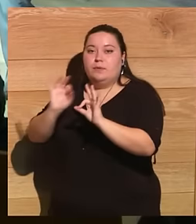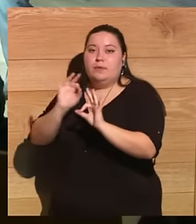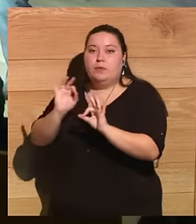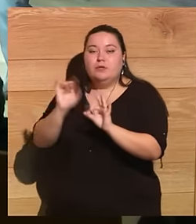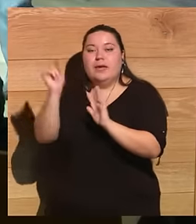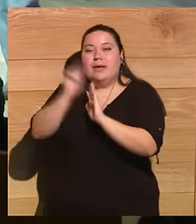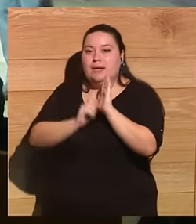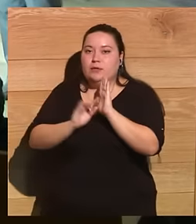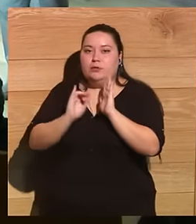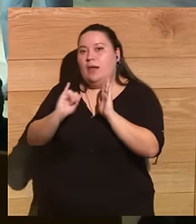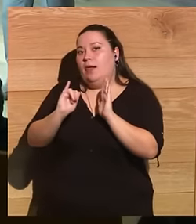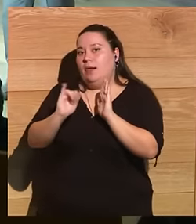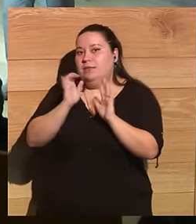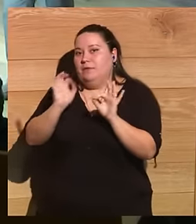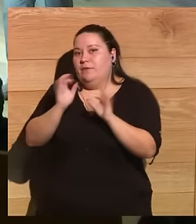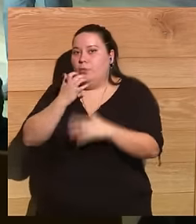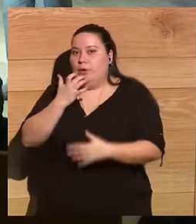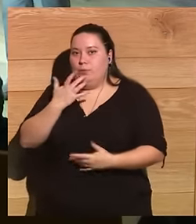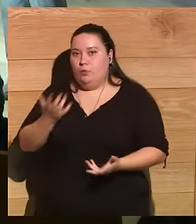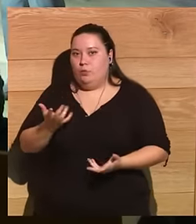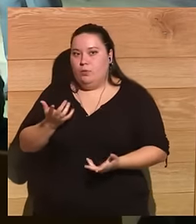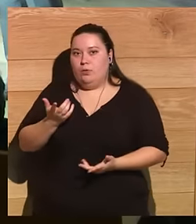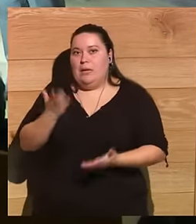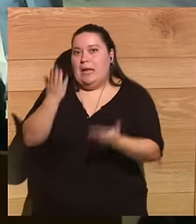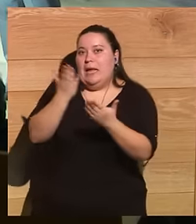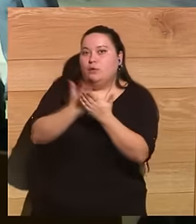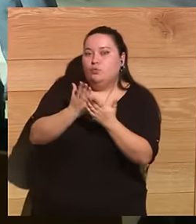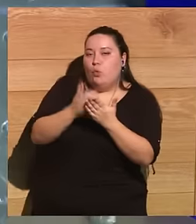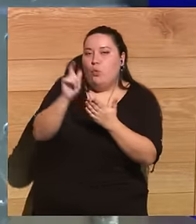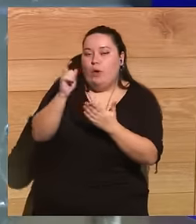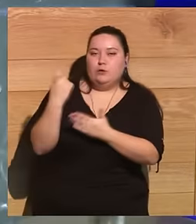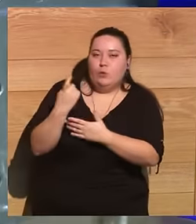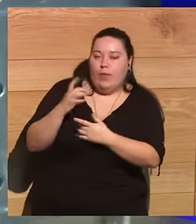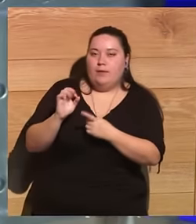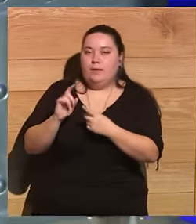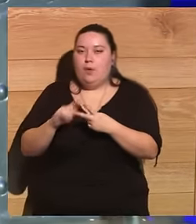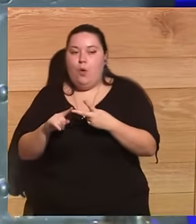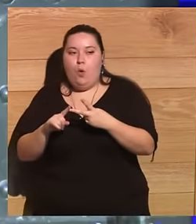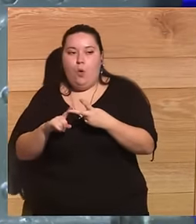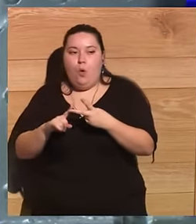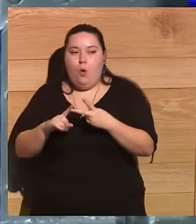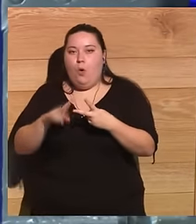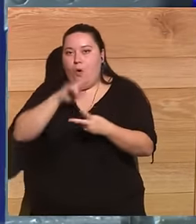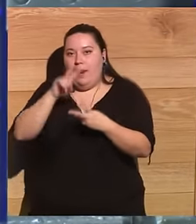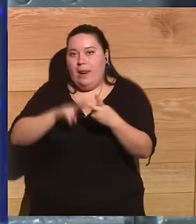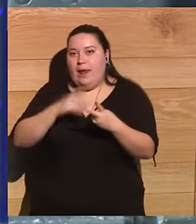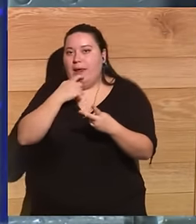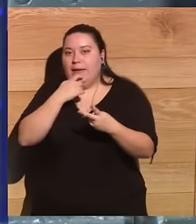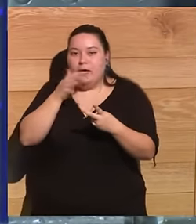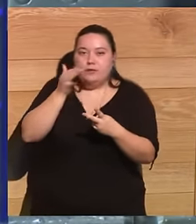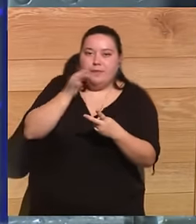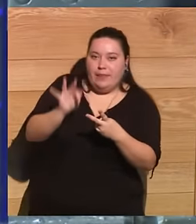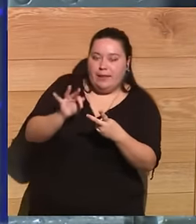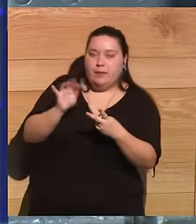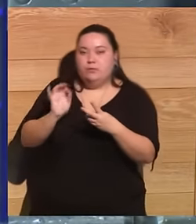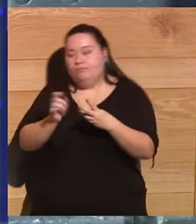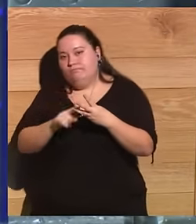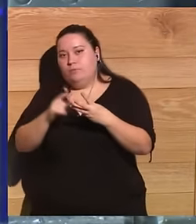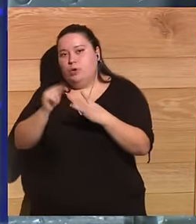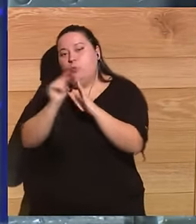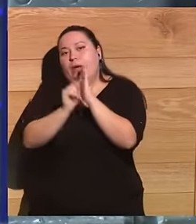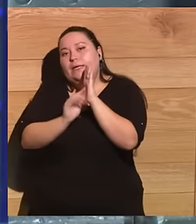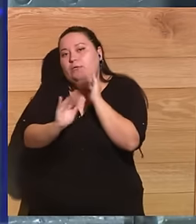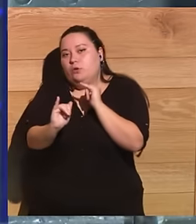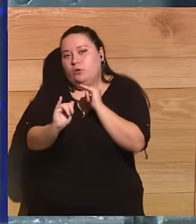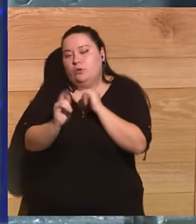tenemos unos requisitos específicos. Por ejemplo, tienes que ser estudiantes o estos de lectura, tienes que ser capaz de leer inglés y francés. Entonces sí